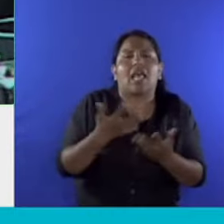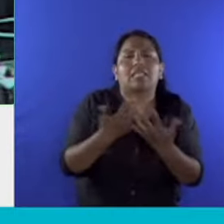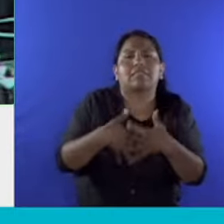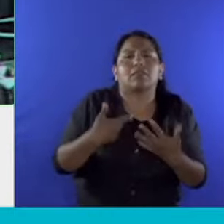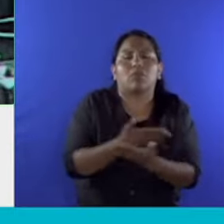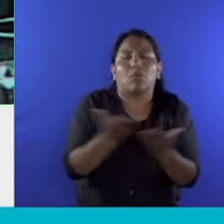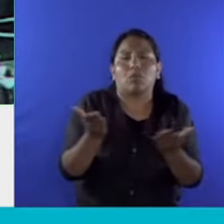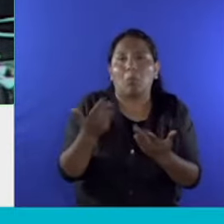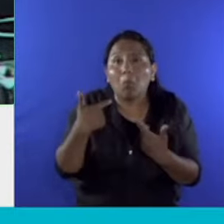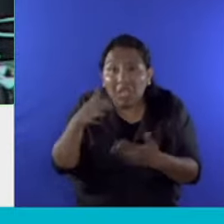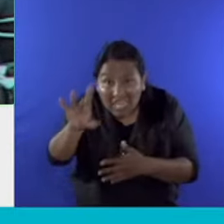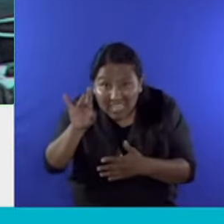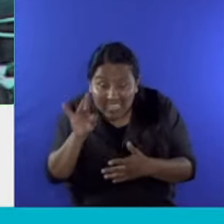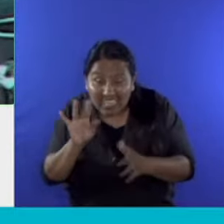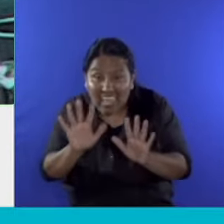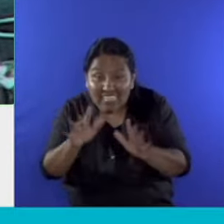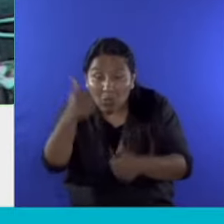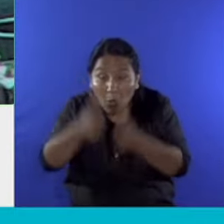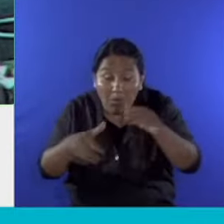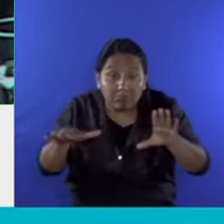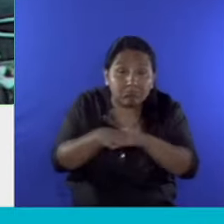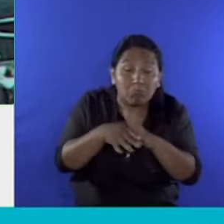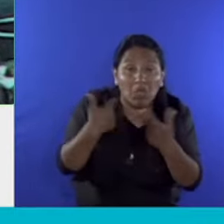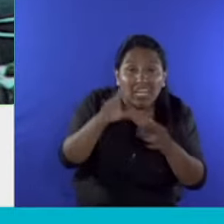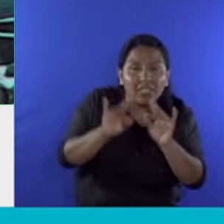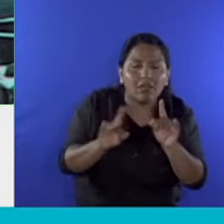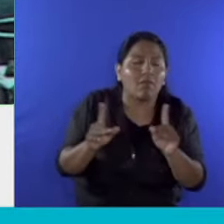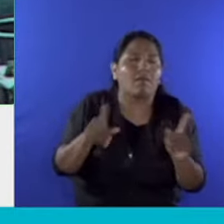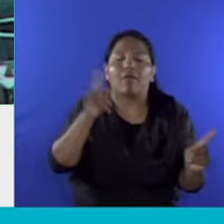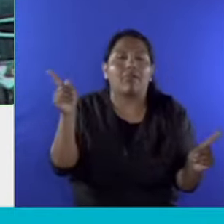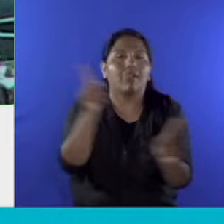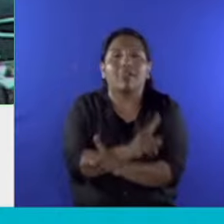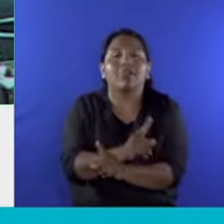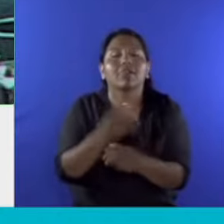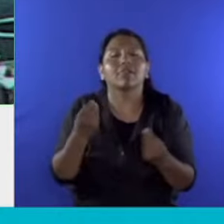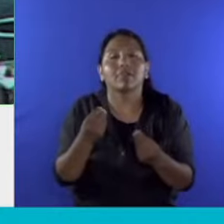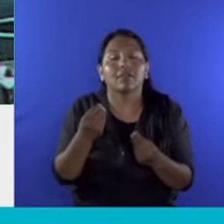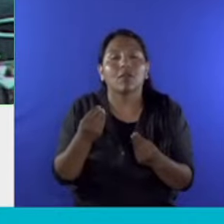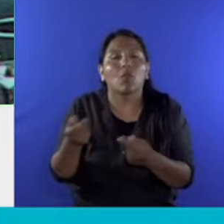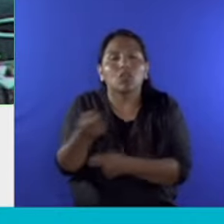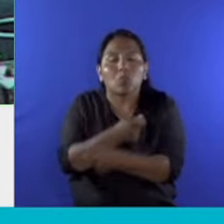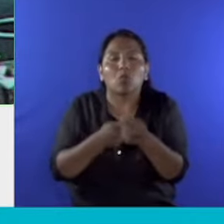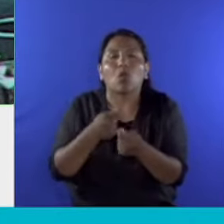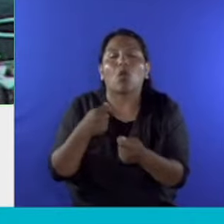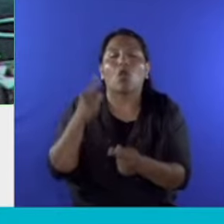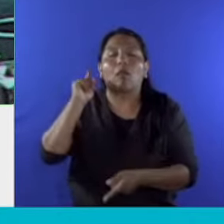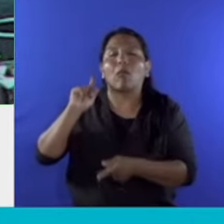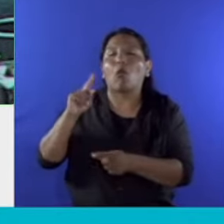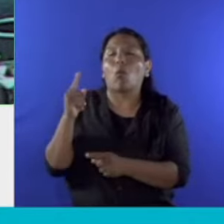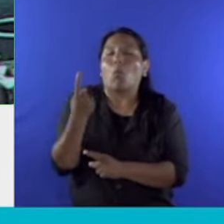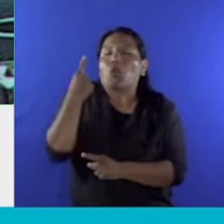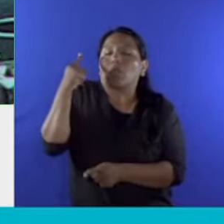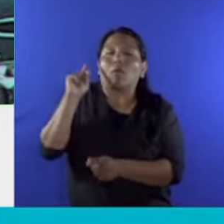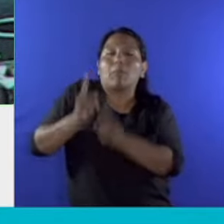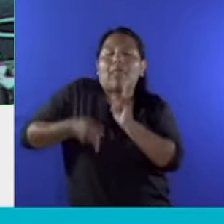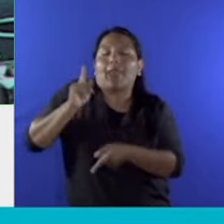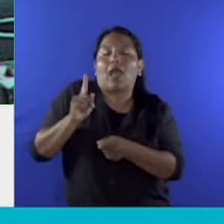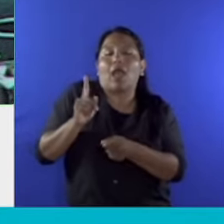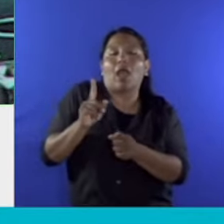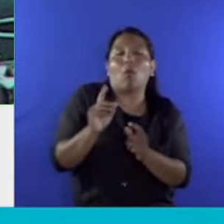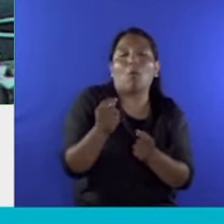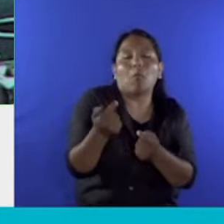elegir? ¿Es un mercado de competencia perfecta o por la inversa? Es un mercado con monopolios y oligopolios.